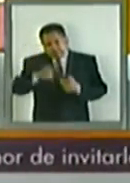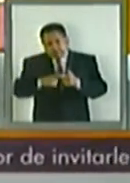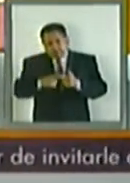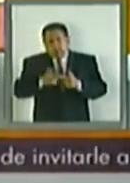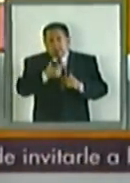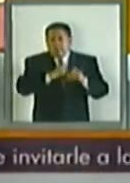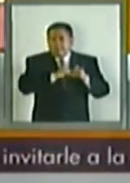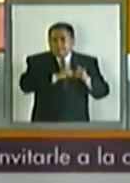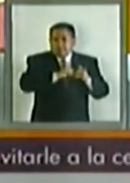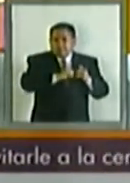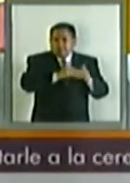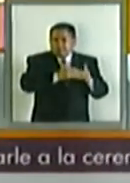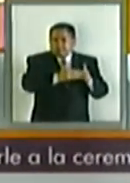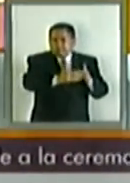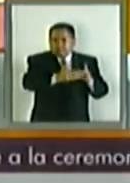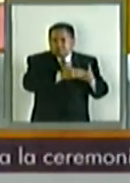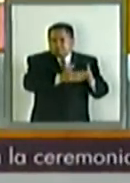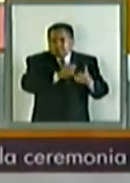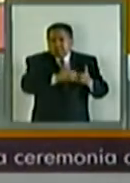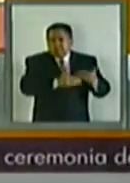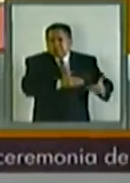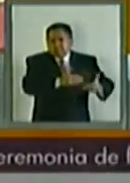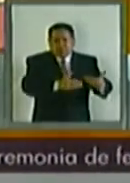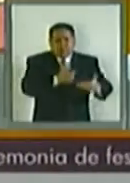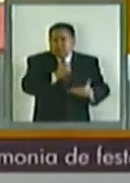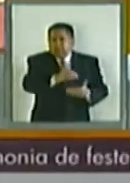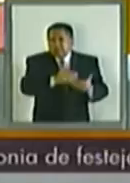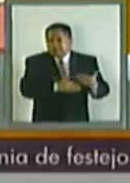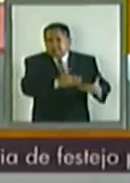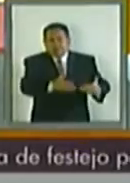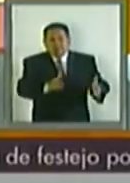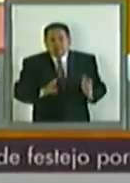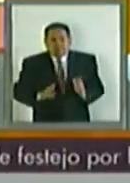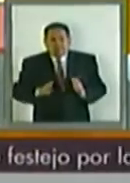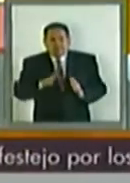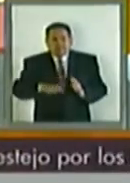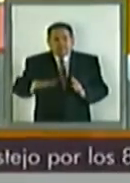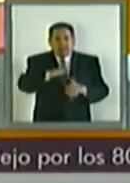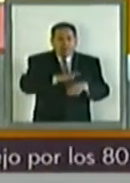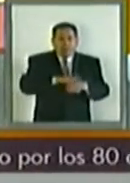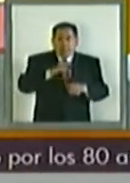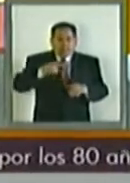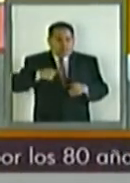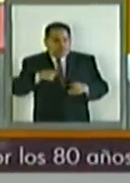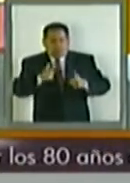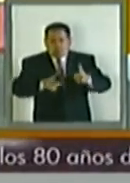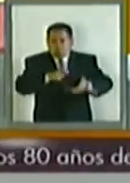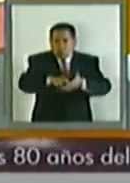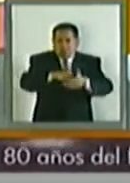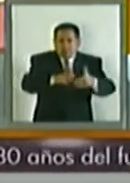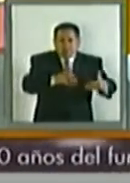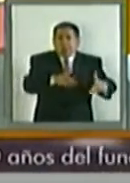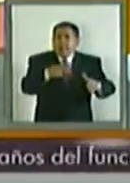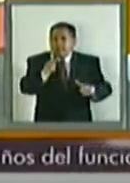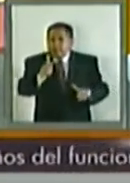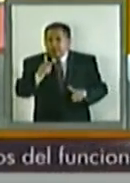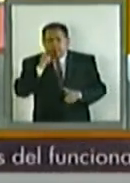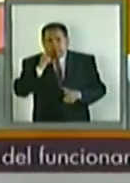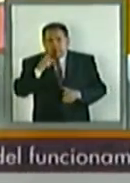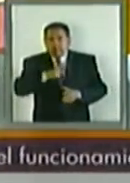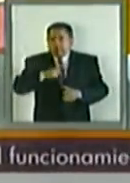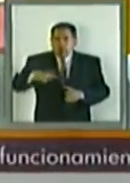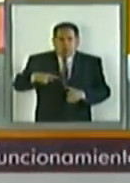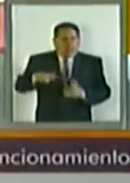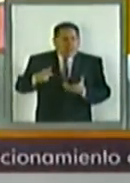son progresivos, es decir, son asumidos por los sectores de mayor poder adquisitivo. Pero eso sí, la deuda,